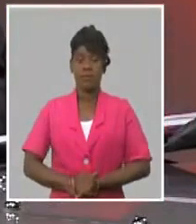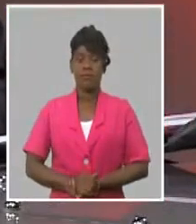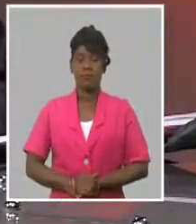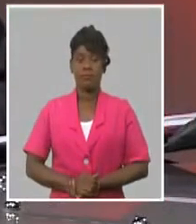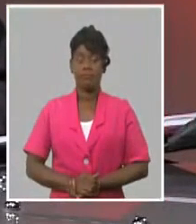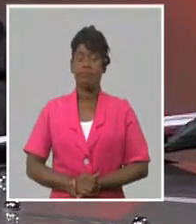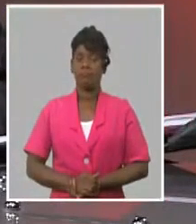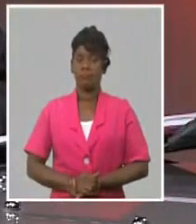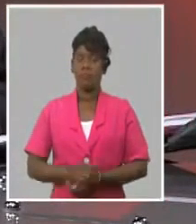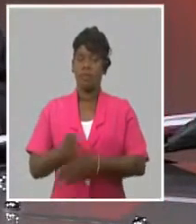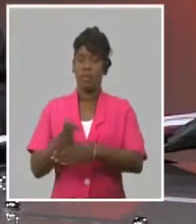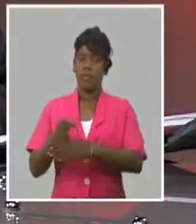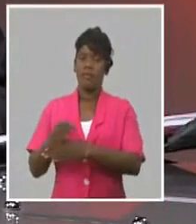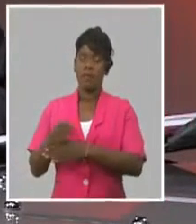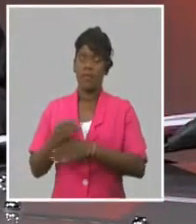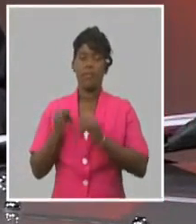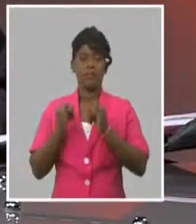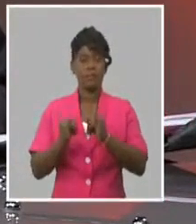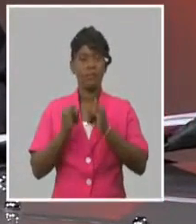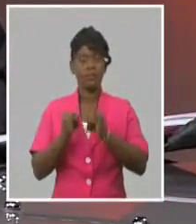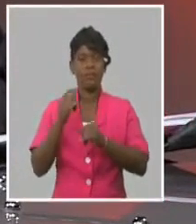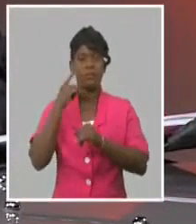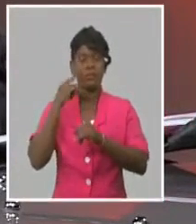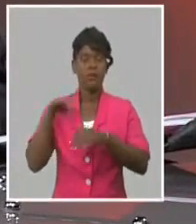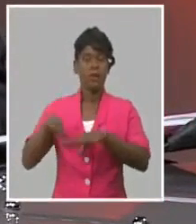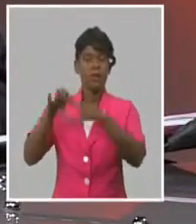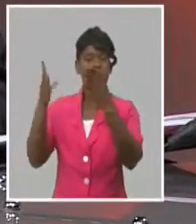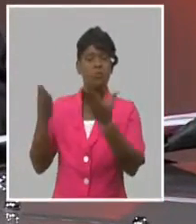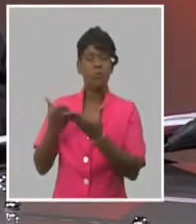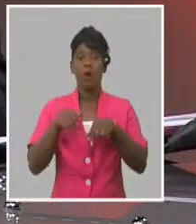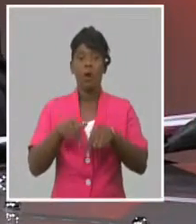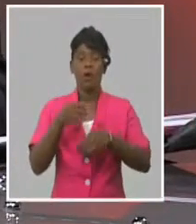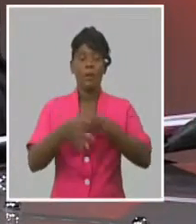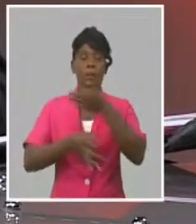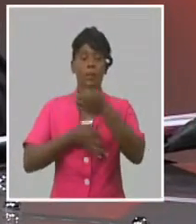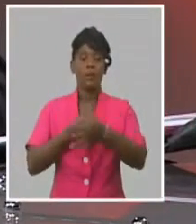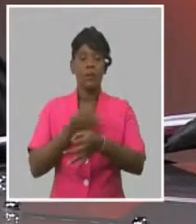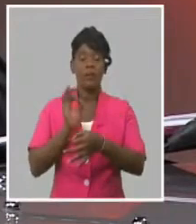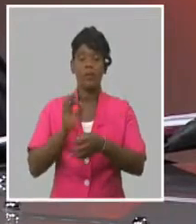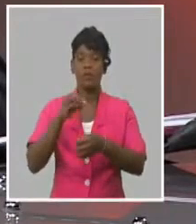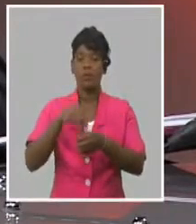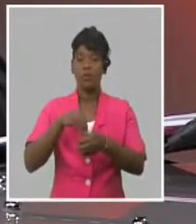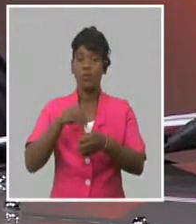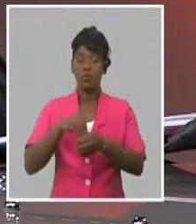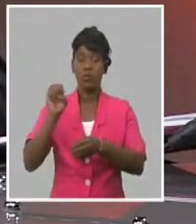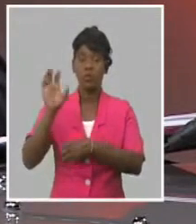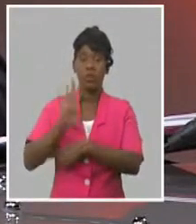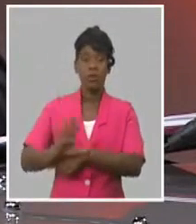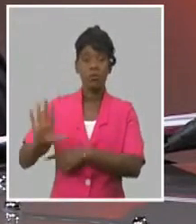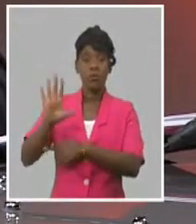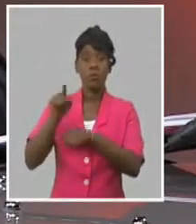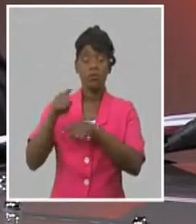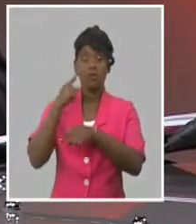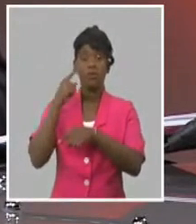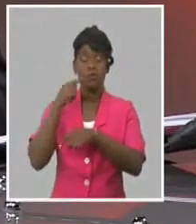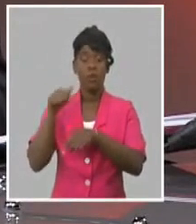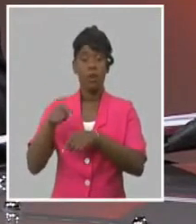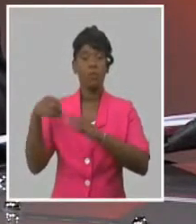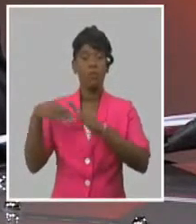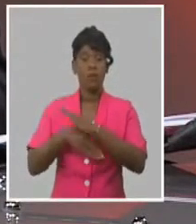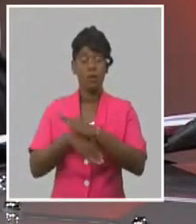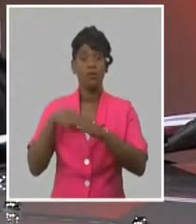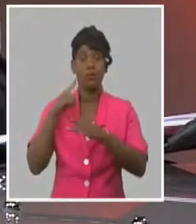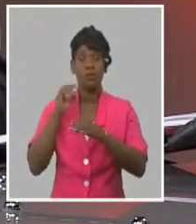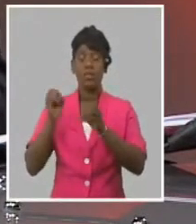Bueno, son informaciones de lo que está ocurriendo hoy en el mundo con la pandemia. Como decía, que la economía latinoamericana se contraerá un